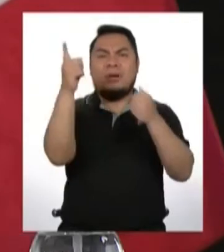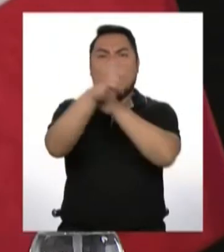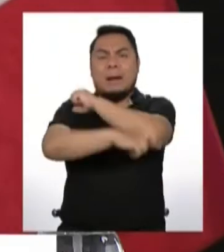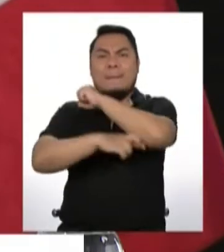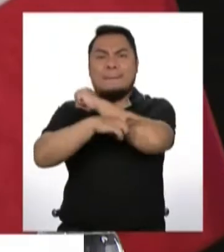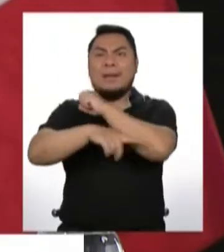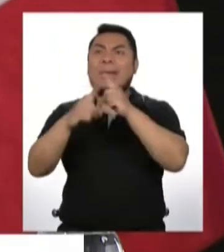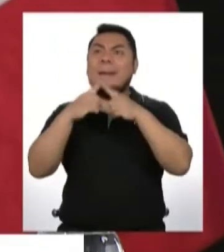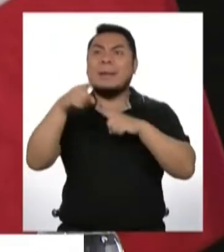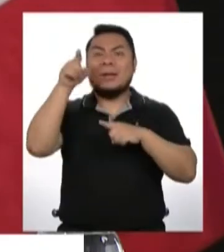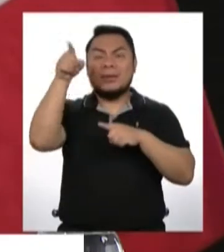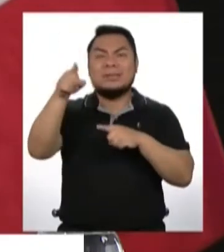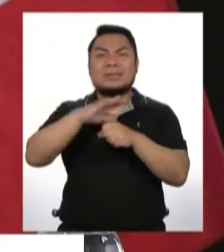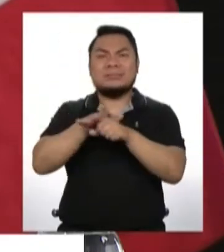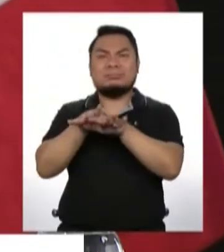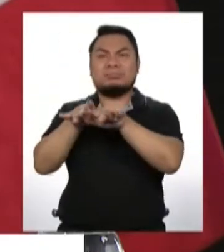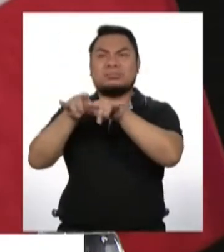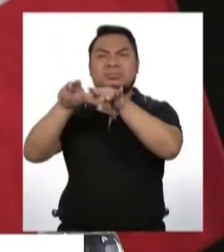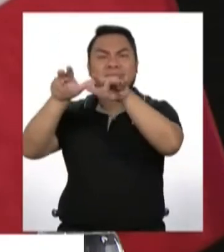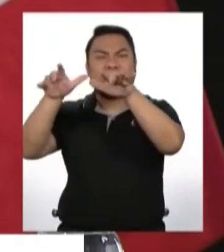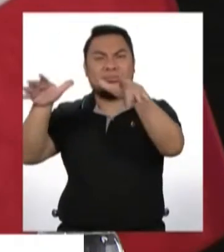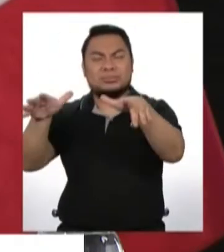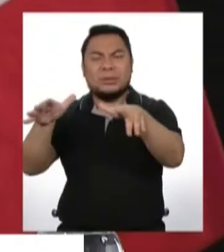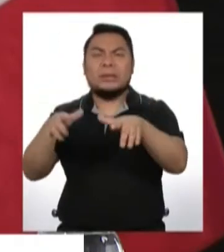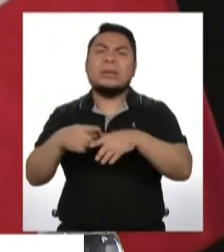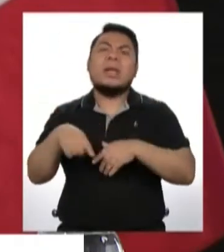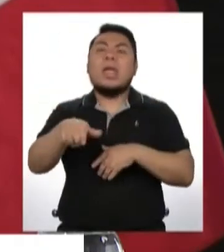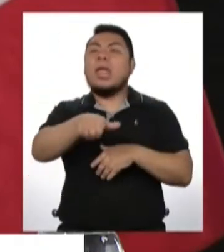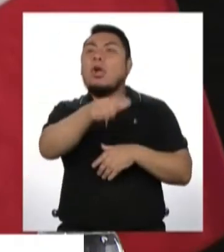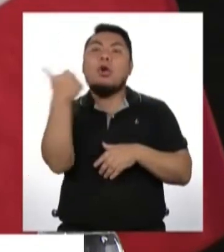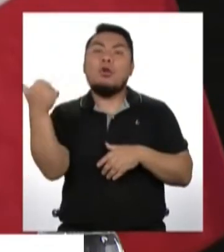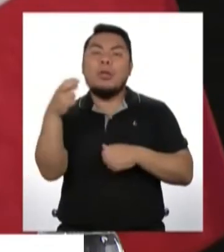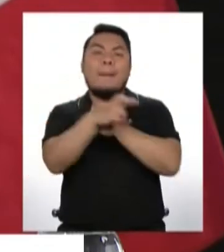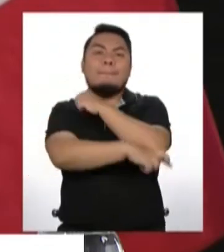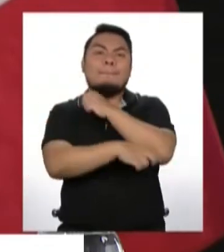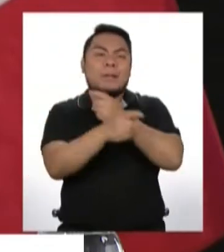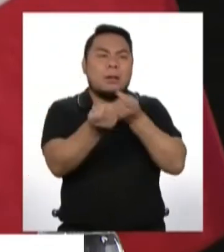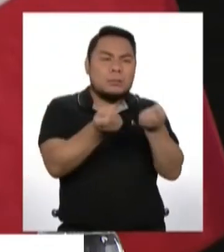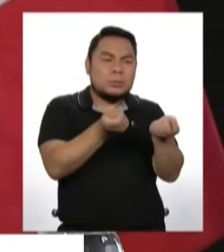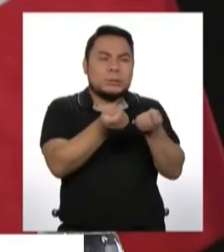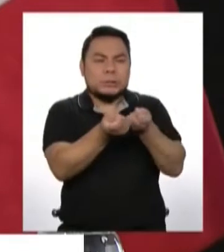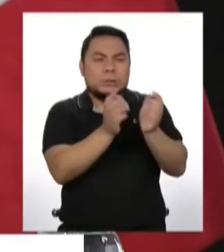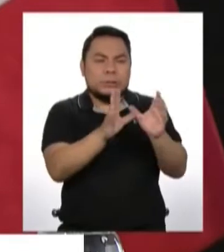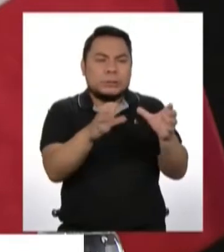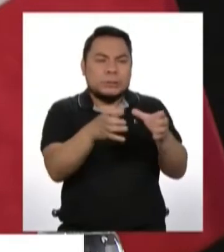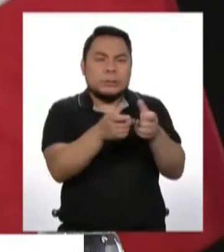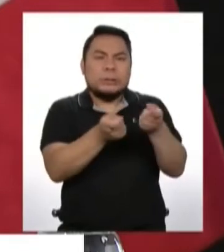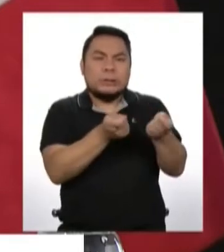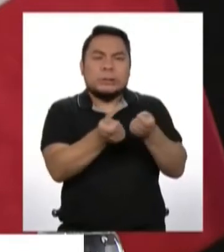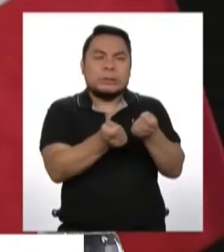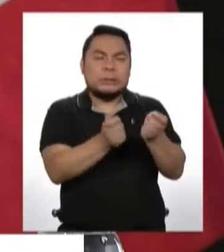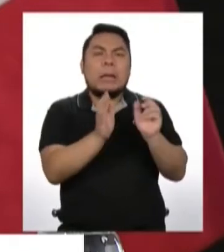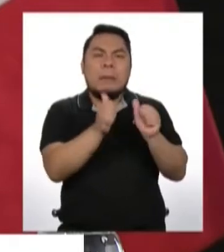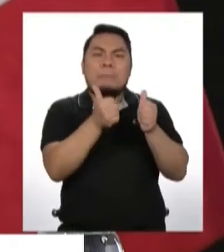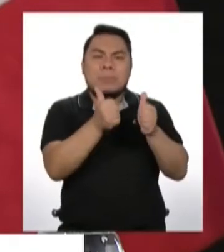manera bajo control son los países con una población